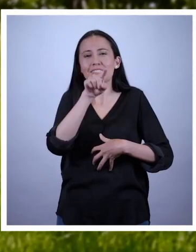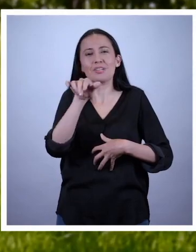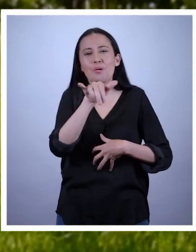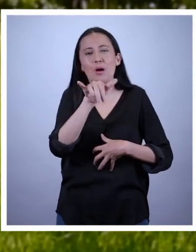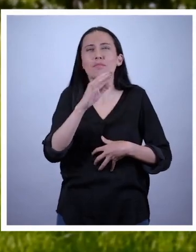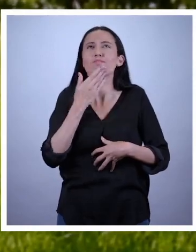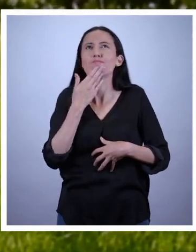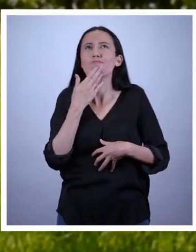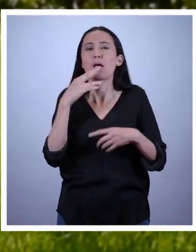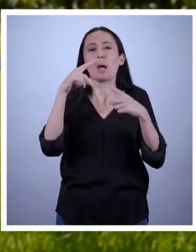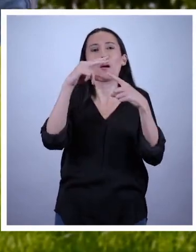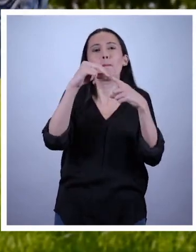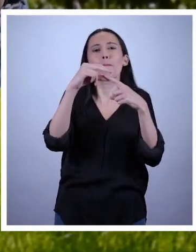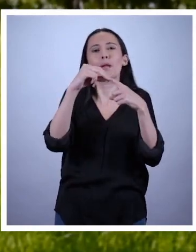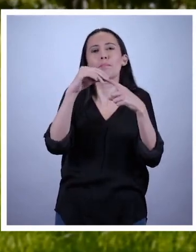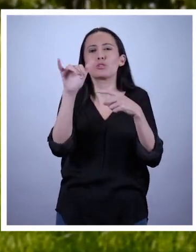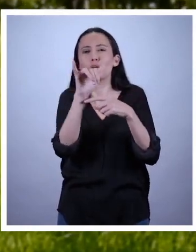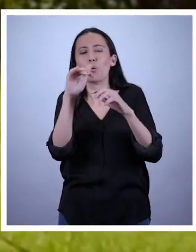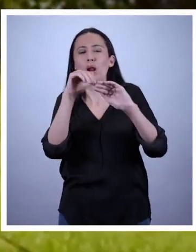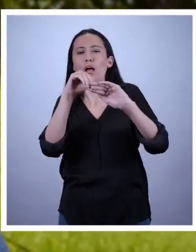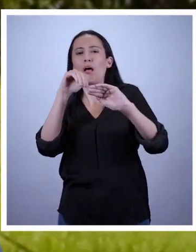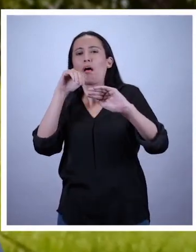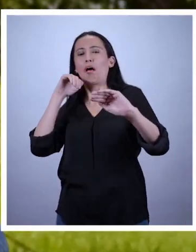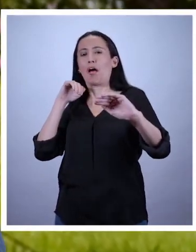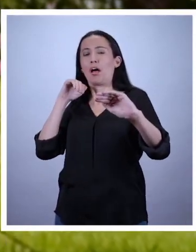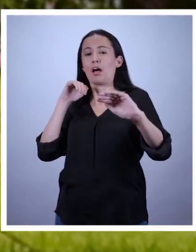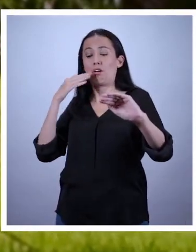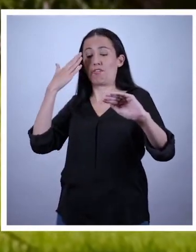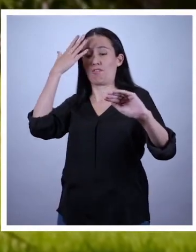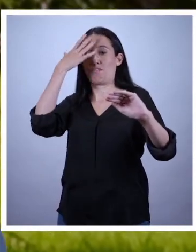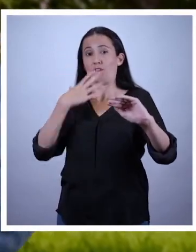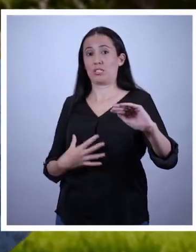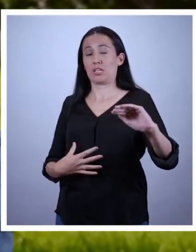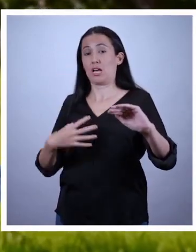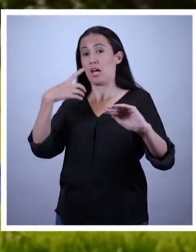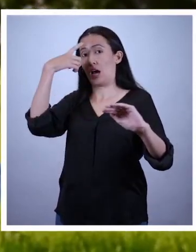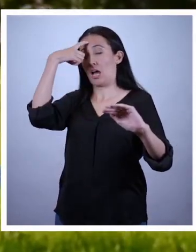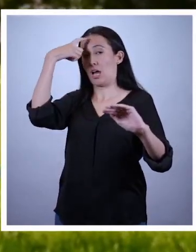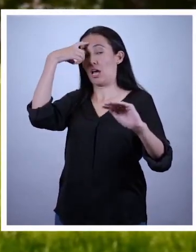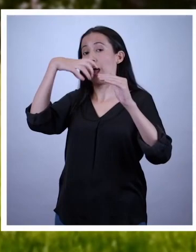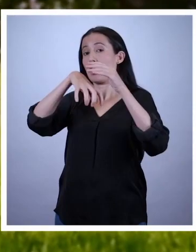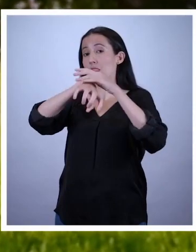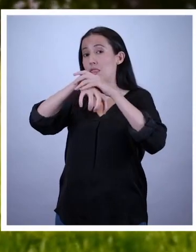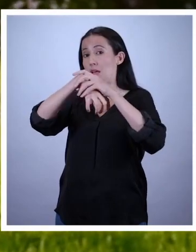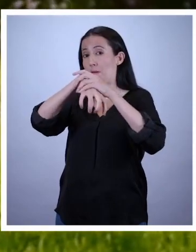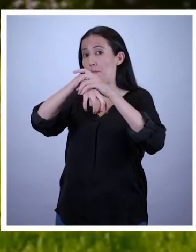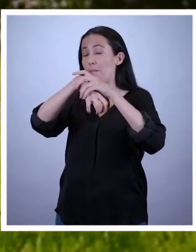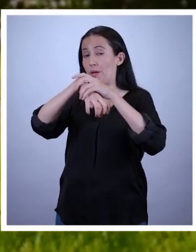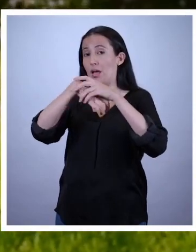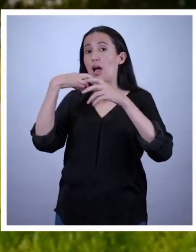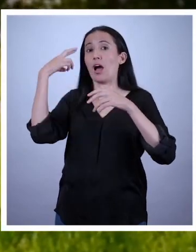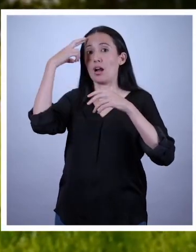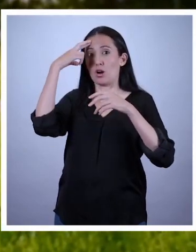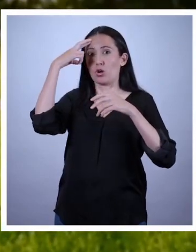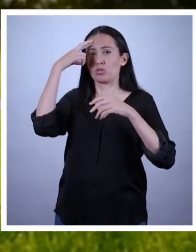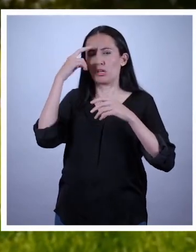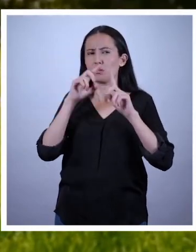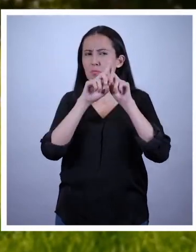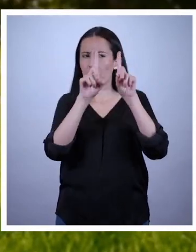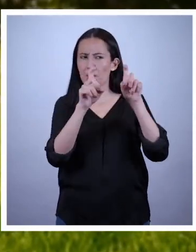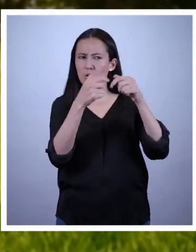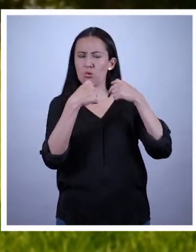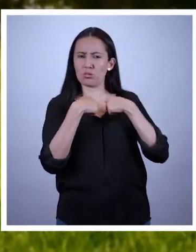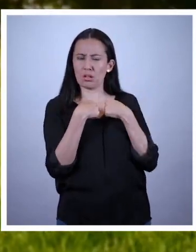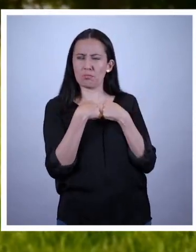chimpancés son como unos primos lejanos. Pero nuestra evolución no es solo física, sino también social. Y eso nos